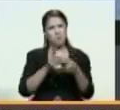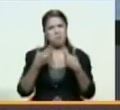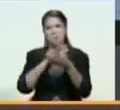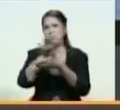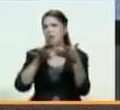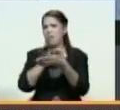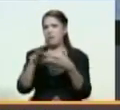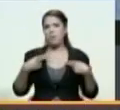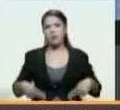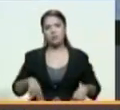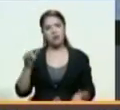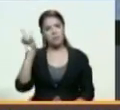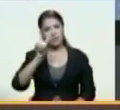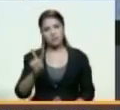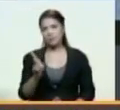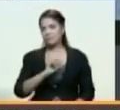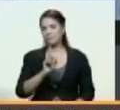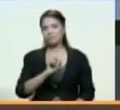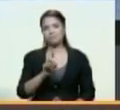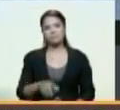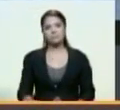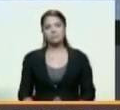crisis humanitaria en Venezuela.